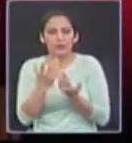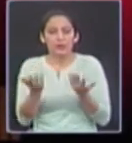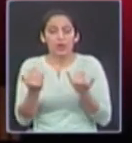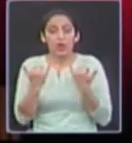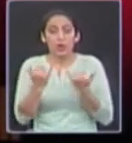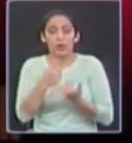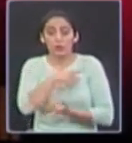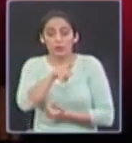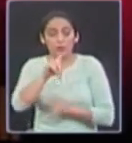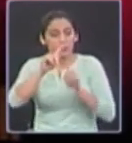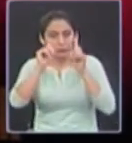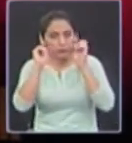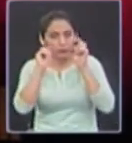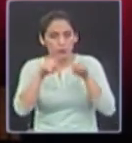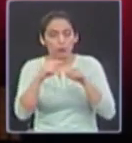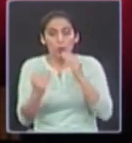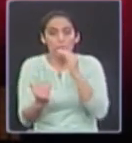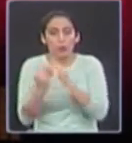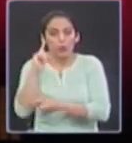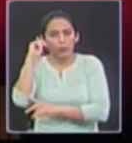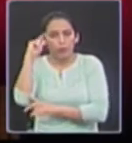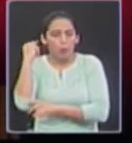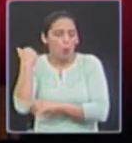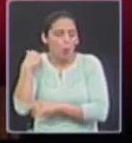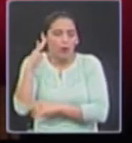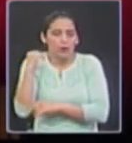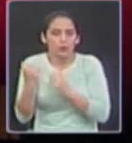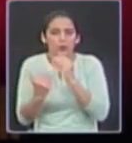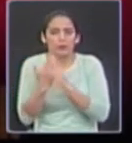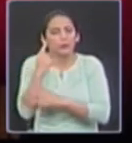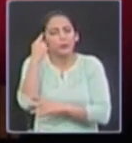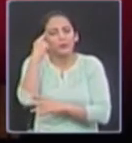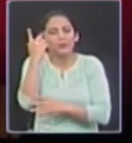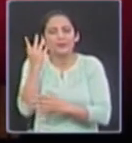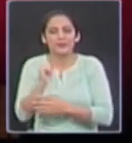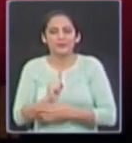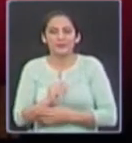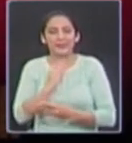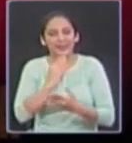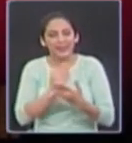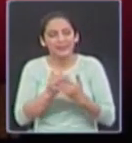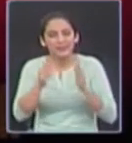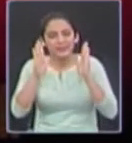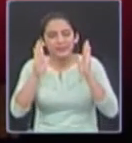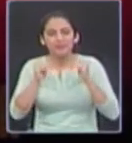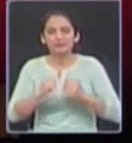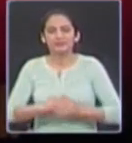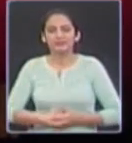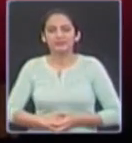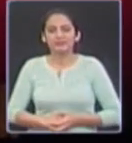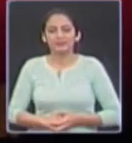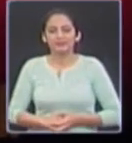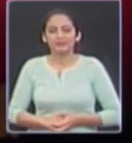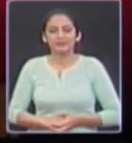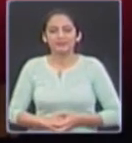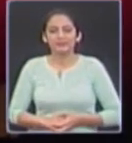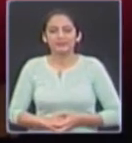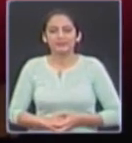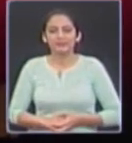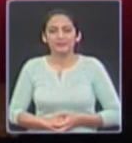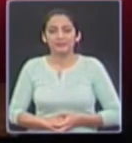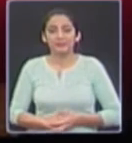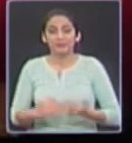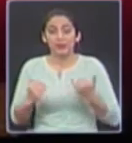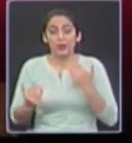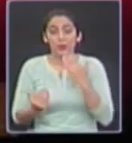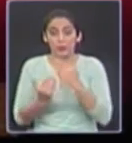nuevo gobierno, cualquiera que este sea, el sector industrial? Bienvenido, economista, gracias por estar con nosotros. ¿Qué expectativas tienen ustedes en torno al desenlace